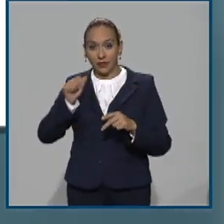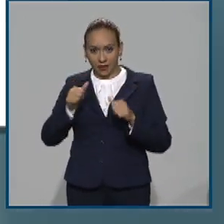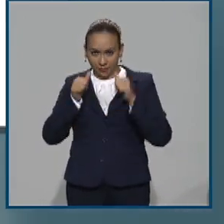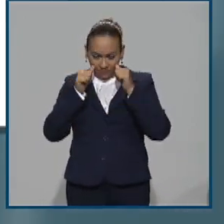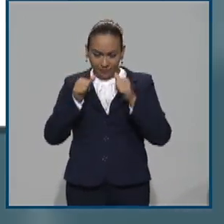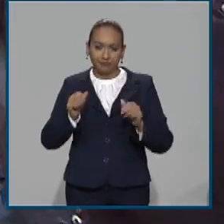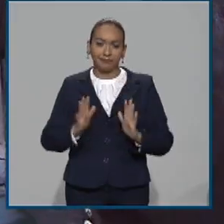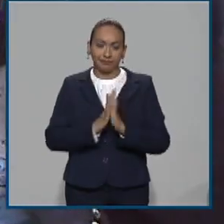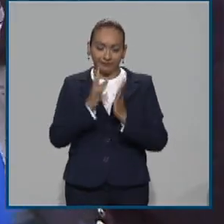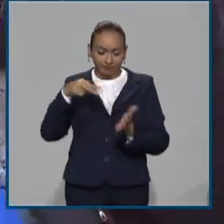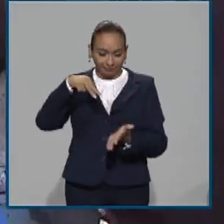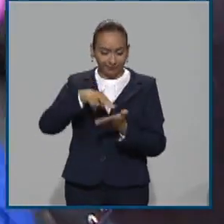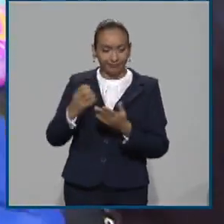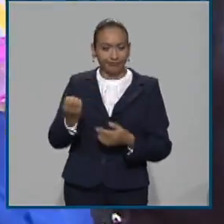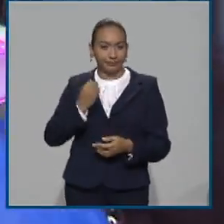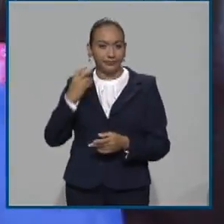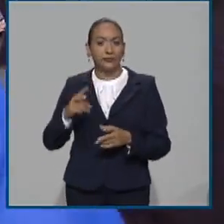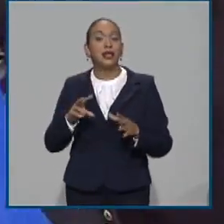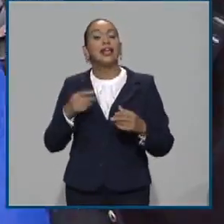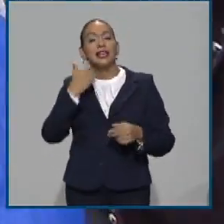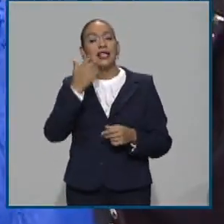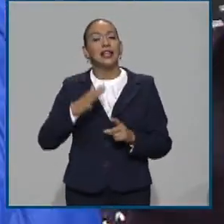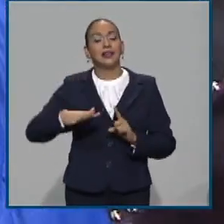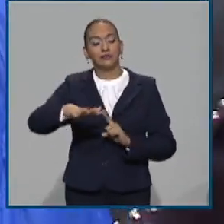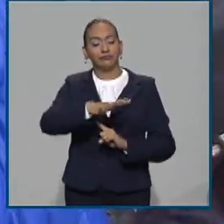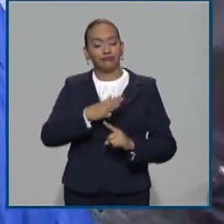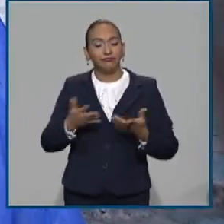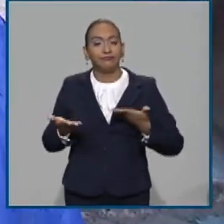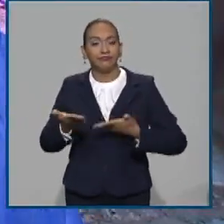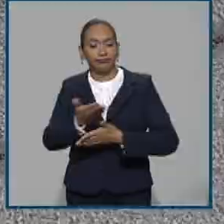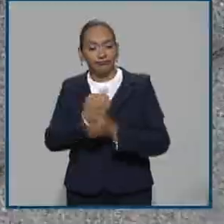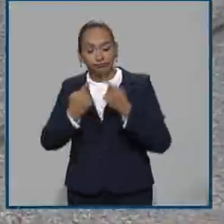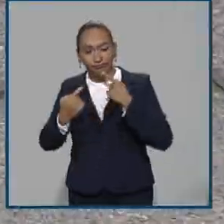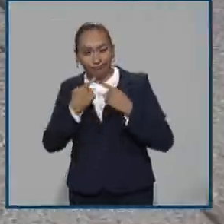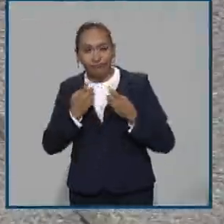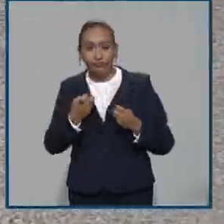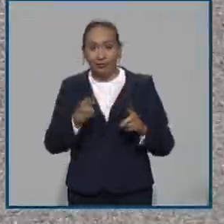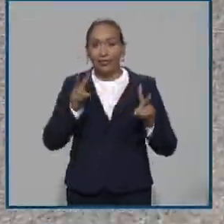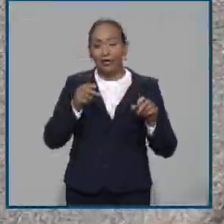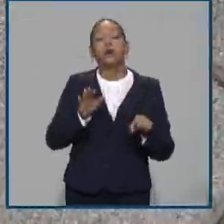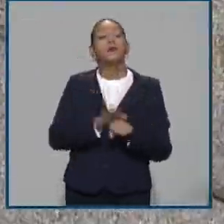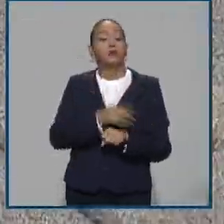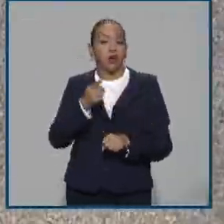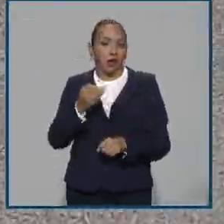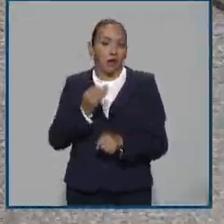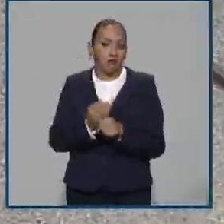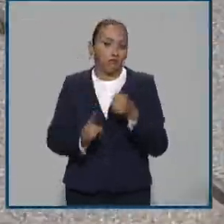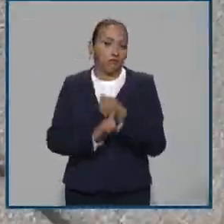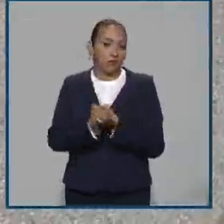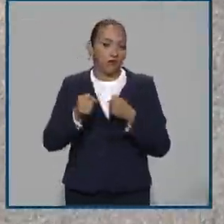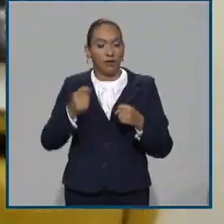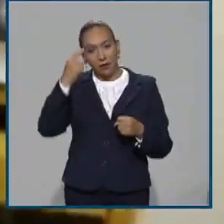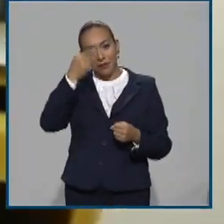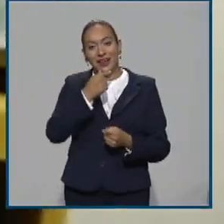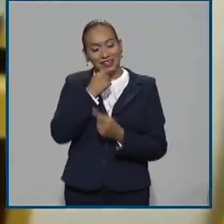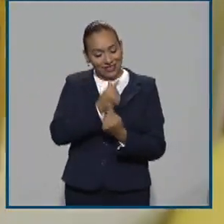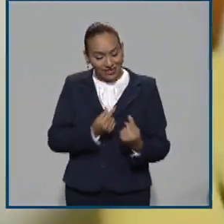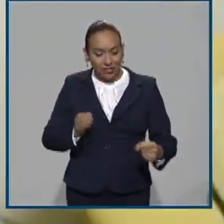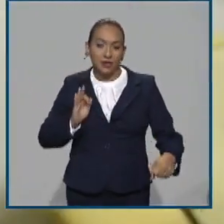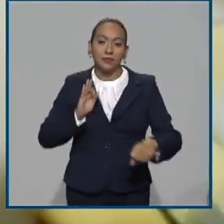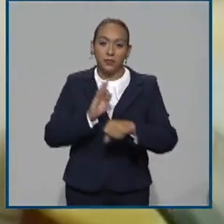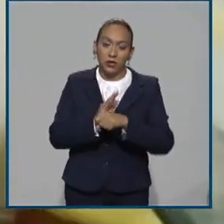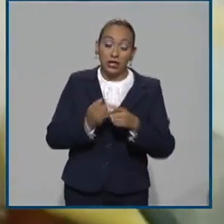tiene como finalidad generar un espacio de diálogo multidisciplinario sobre los desafíos para la protección integral de menores de